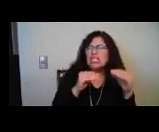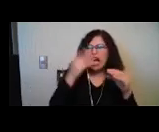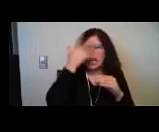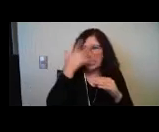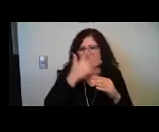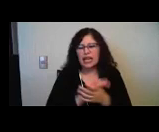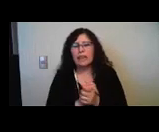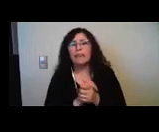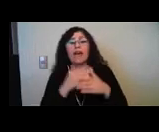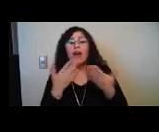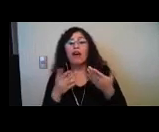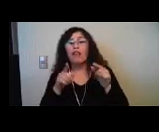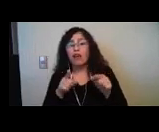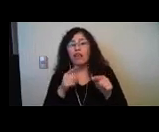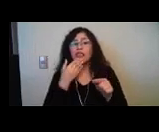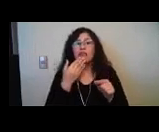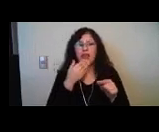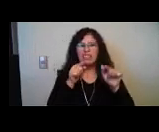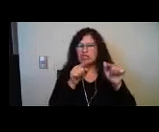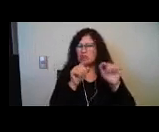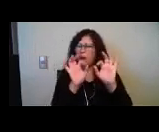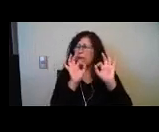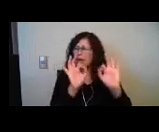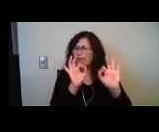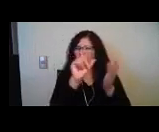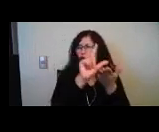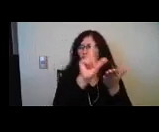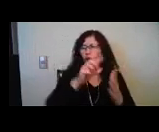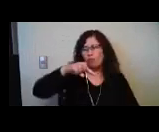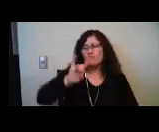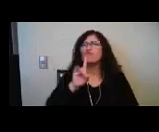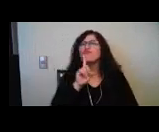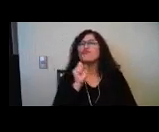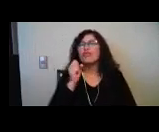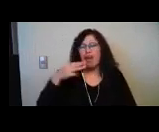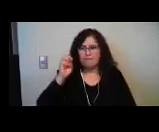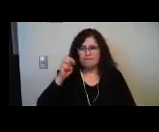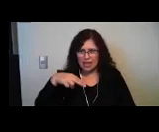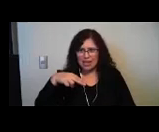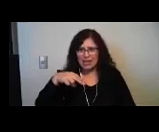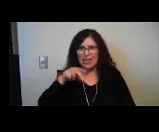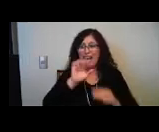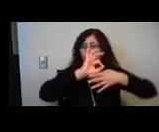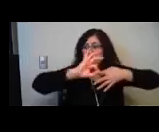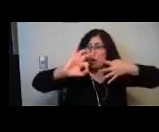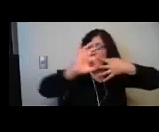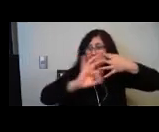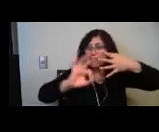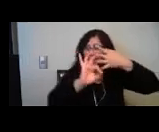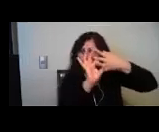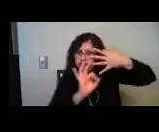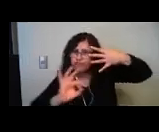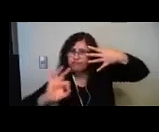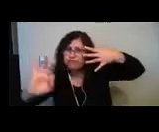tiene que ver con el putamen específicamente, ya desde donde debe de viajar la dopamina para hacer su efecto ahí,